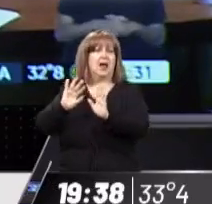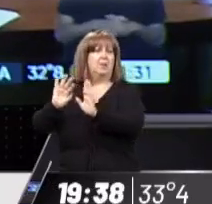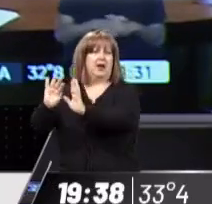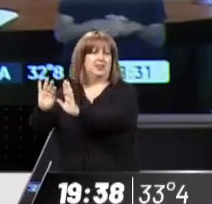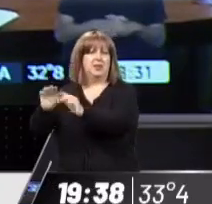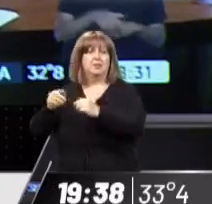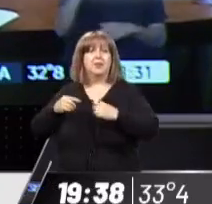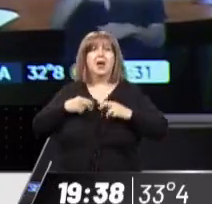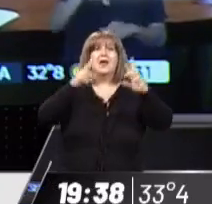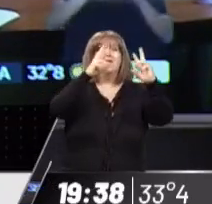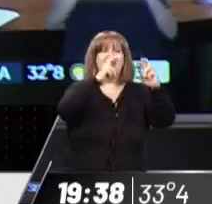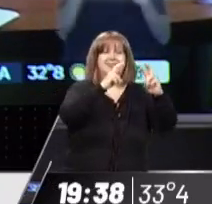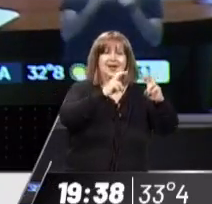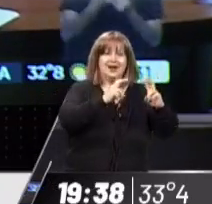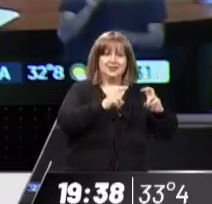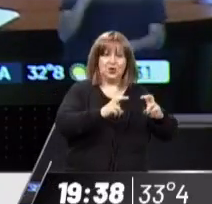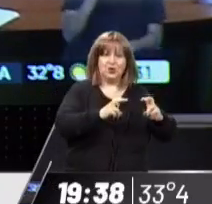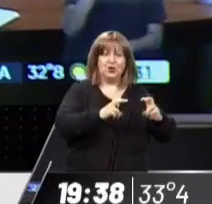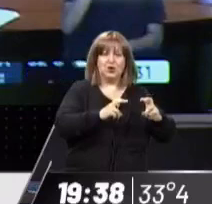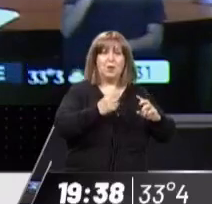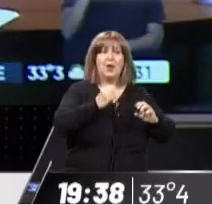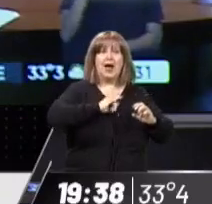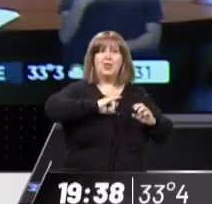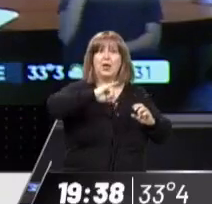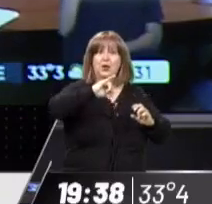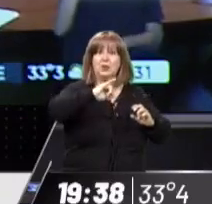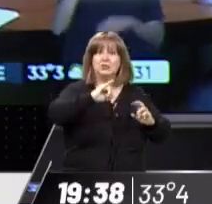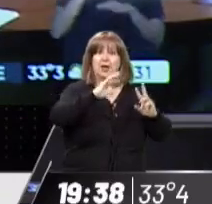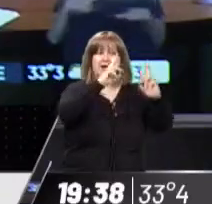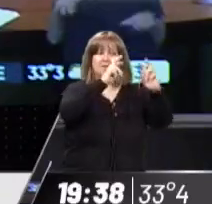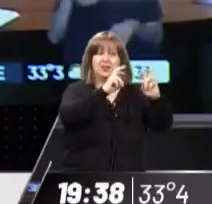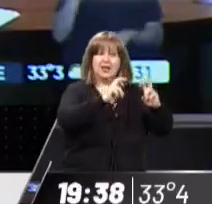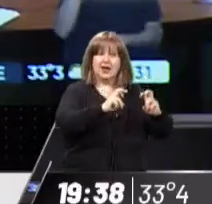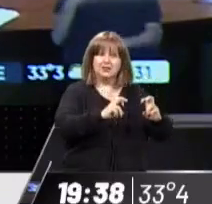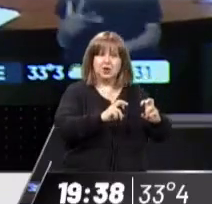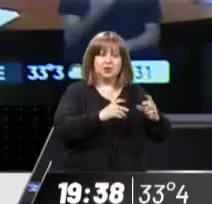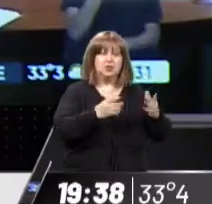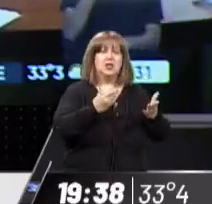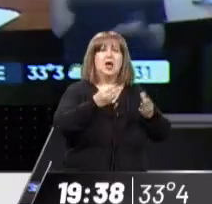Y llega a la justicia le informa a